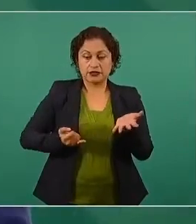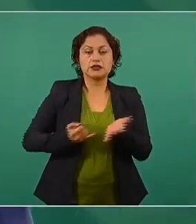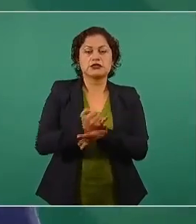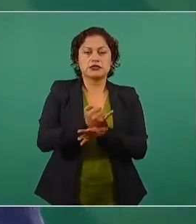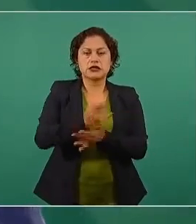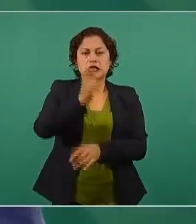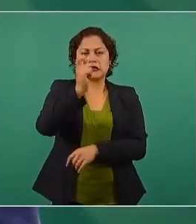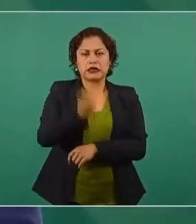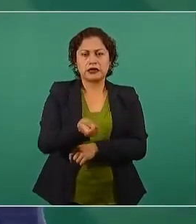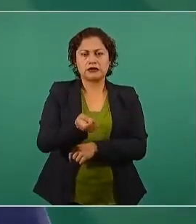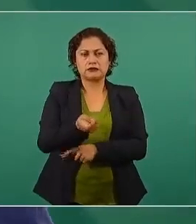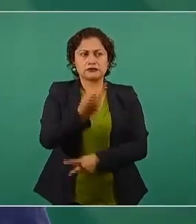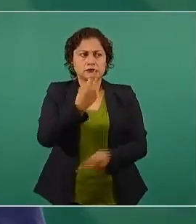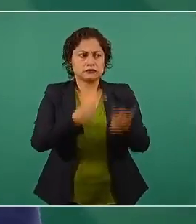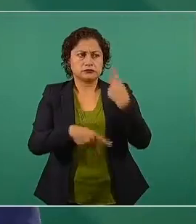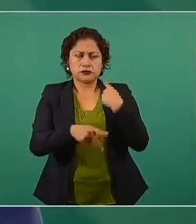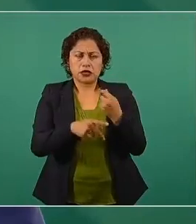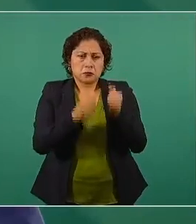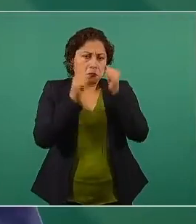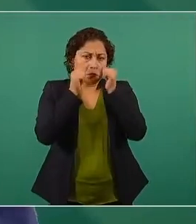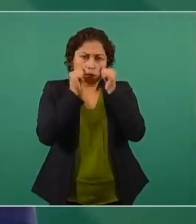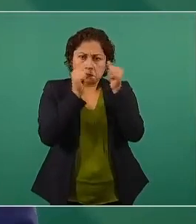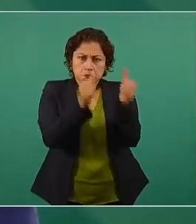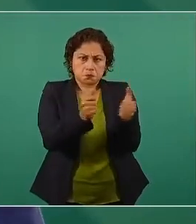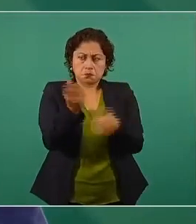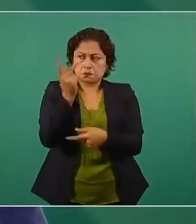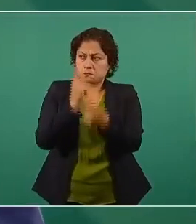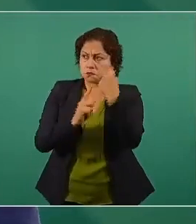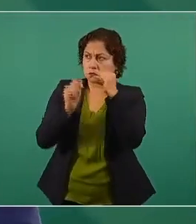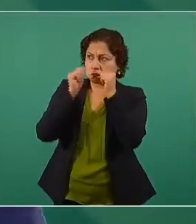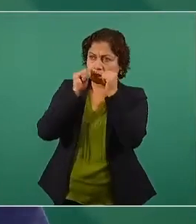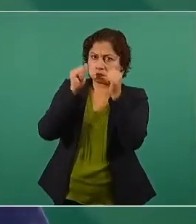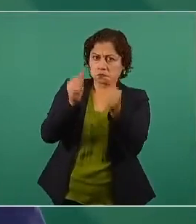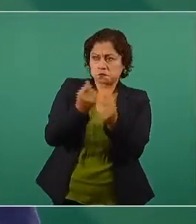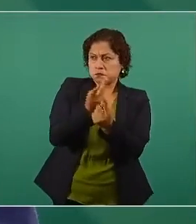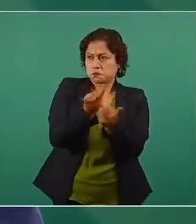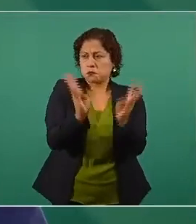escuchar a todos y